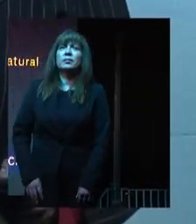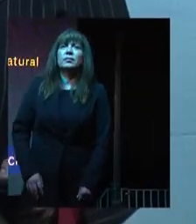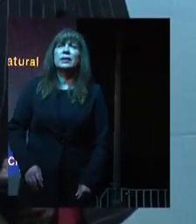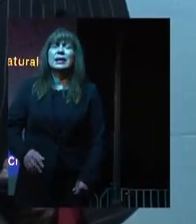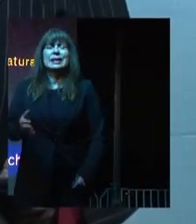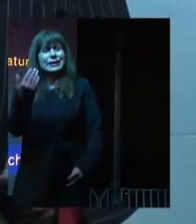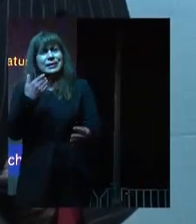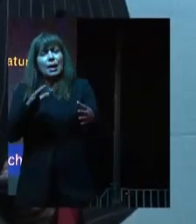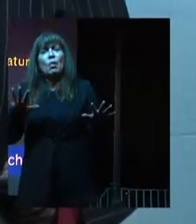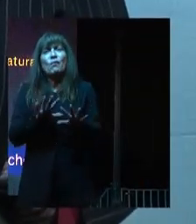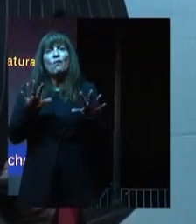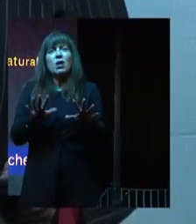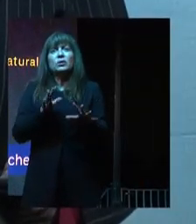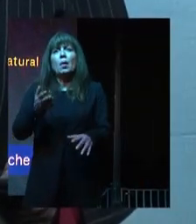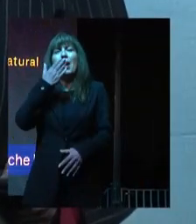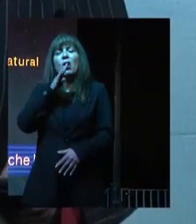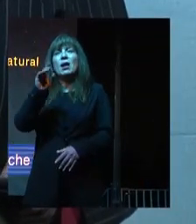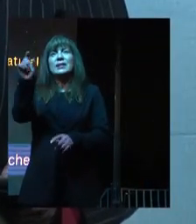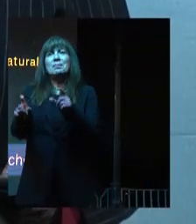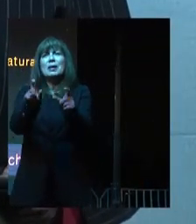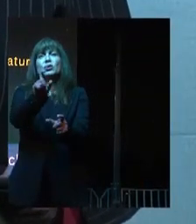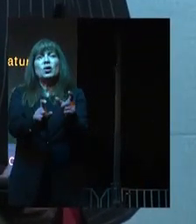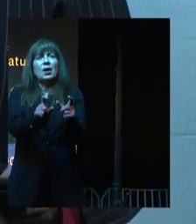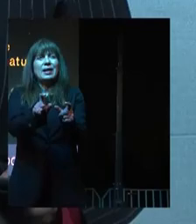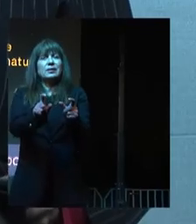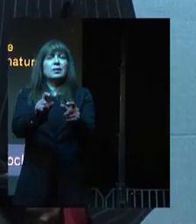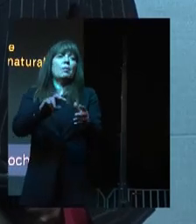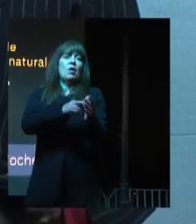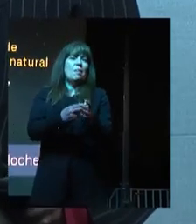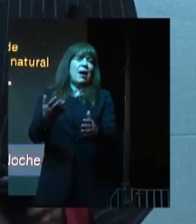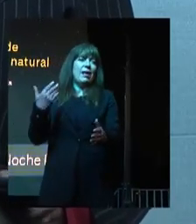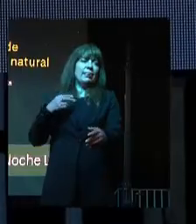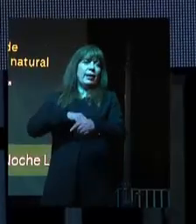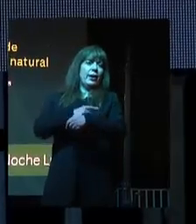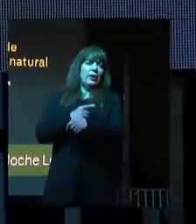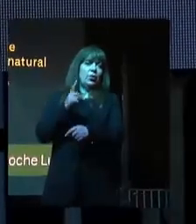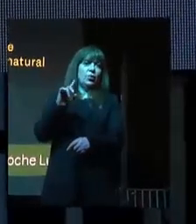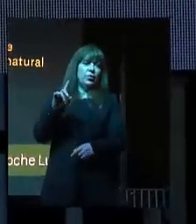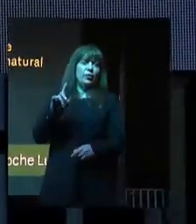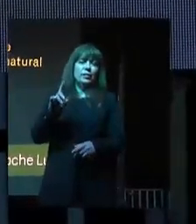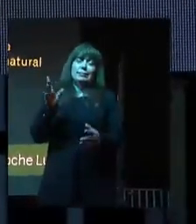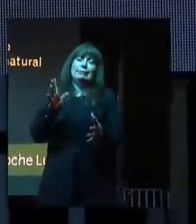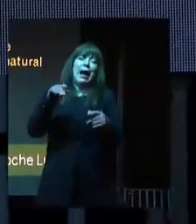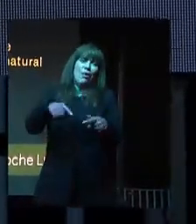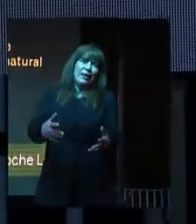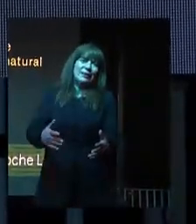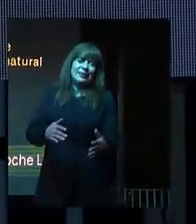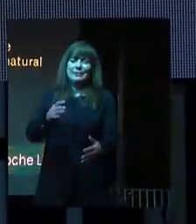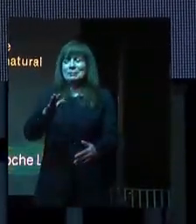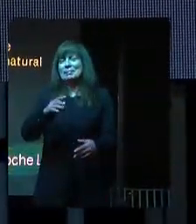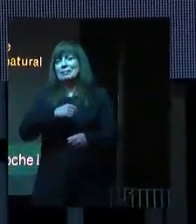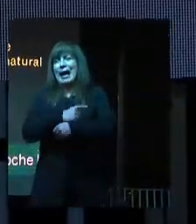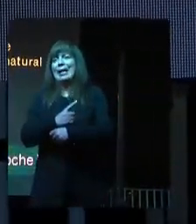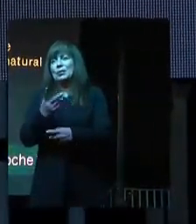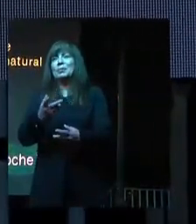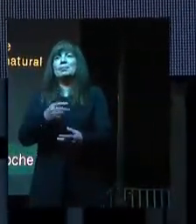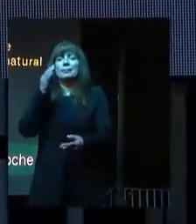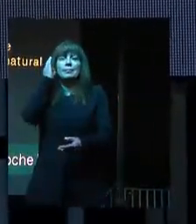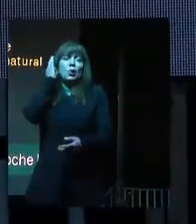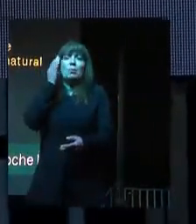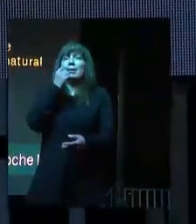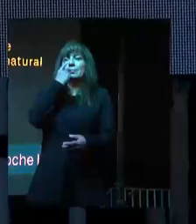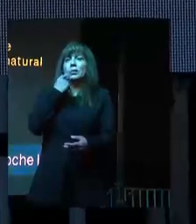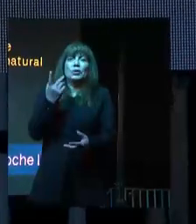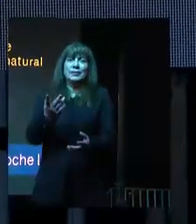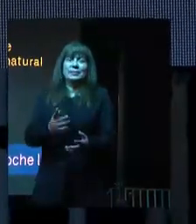personas, porque ahora que estamos con problemas de género, y solamente con